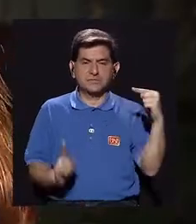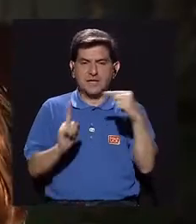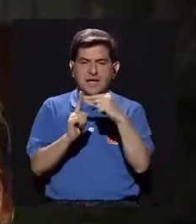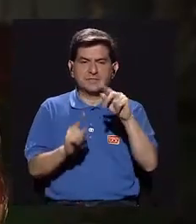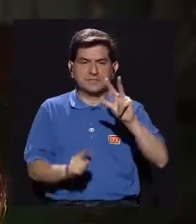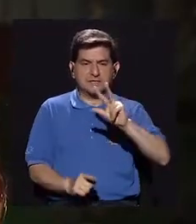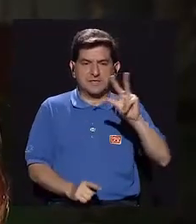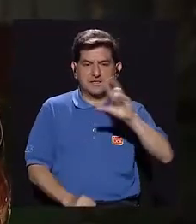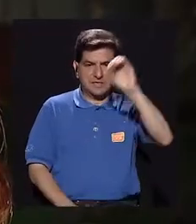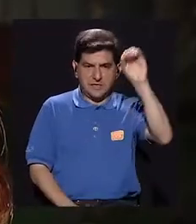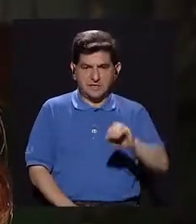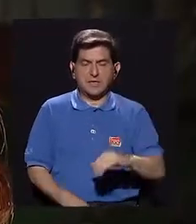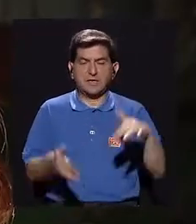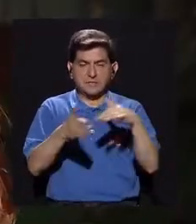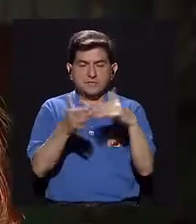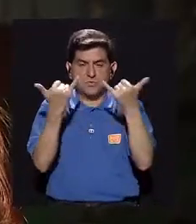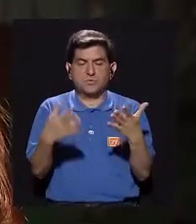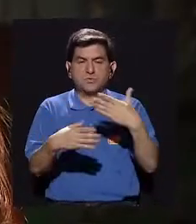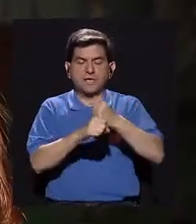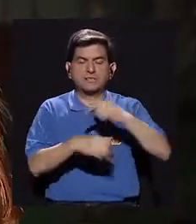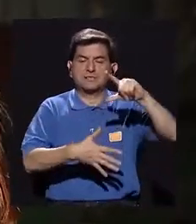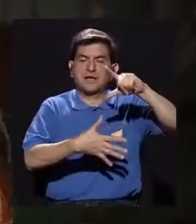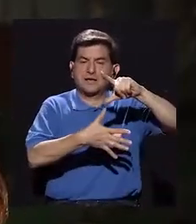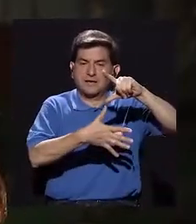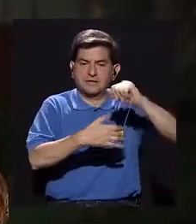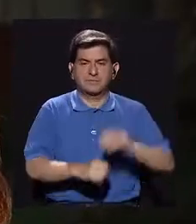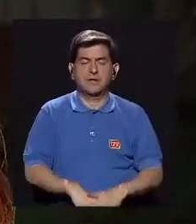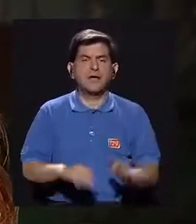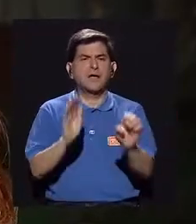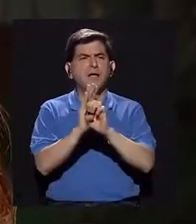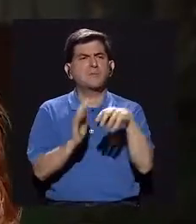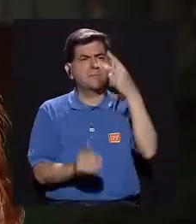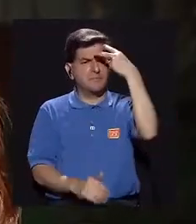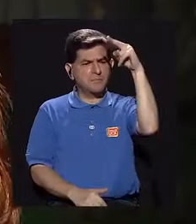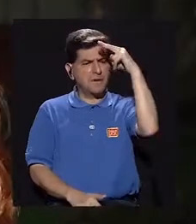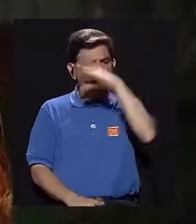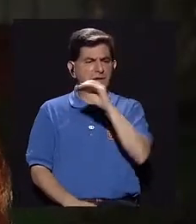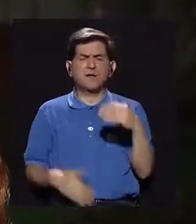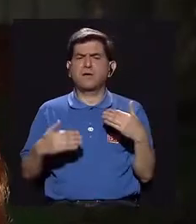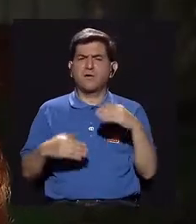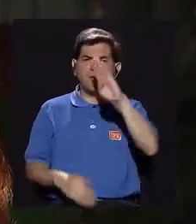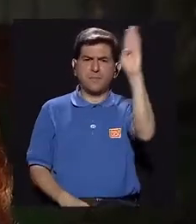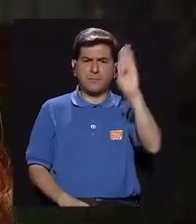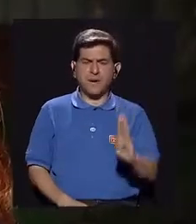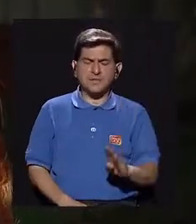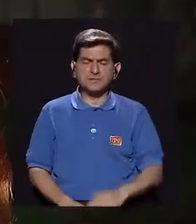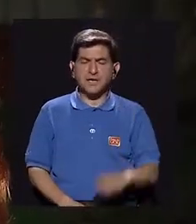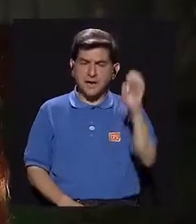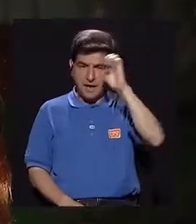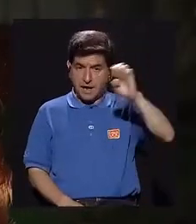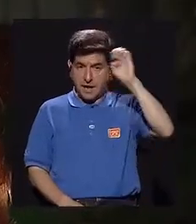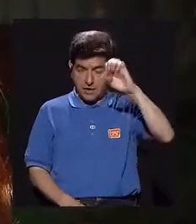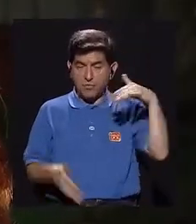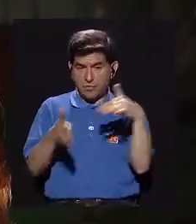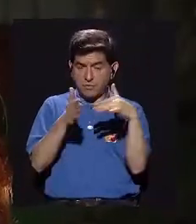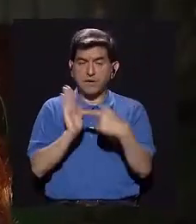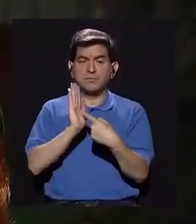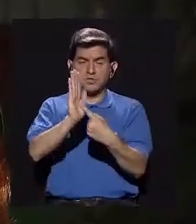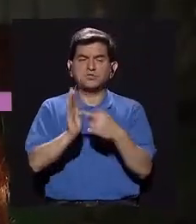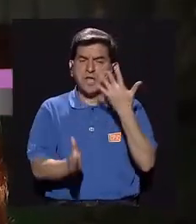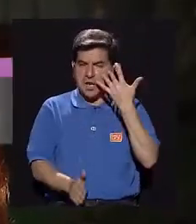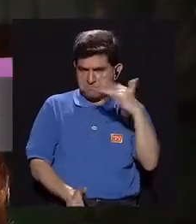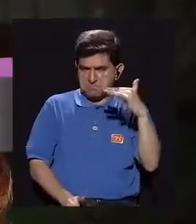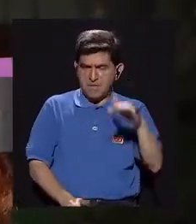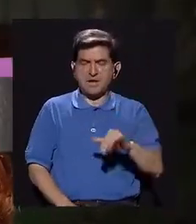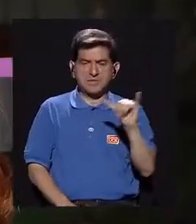15 y un 33%. Esto en estudios que se han hecho en Latinoamérica, por ejemplo, en México y en Brasil. Y en estudios europeos se ha visto que más o